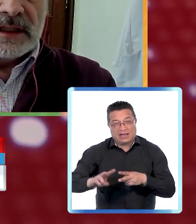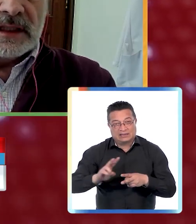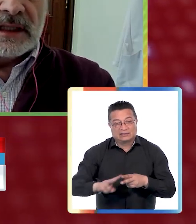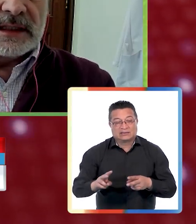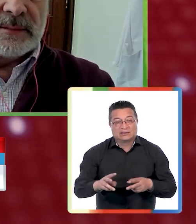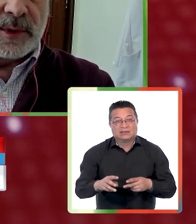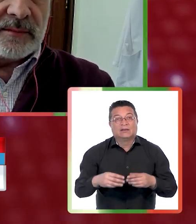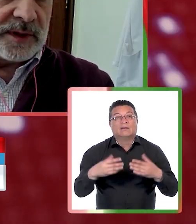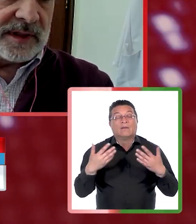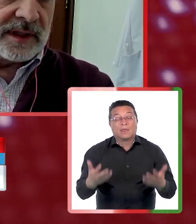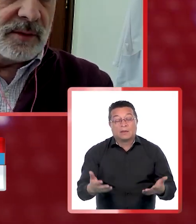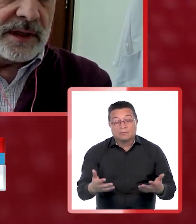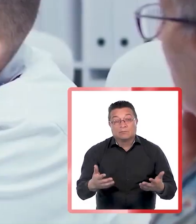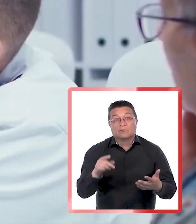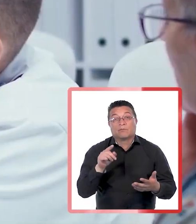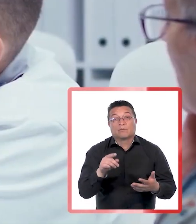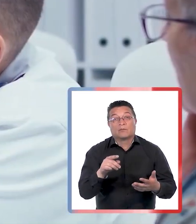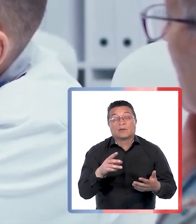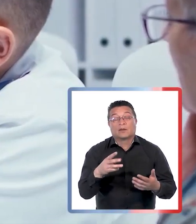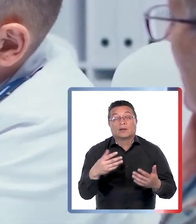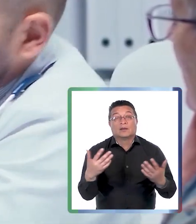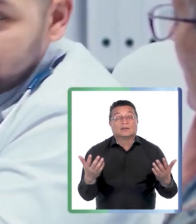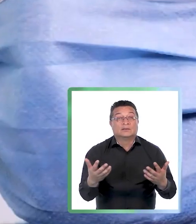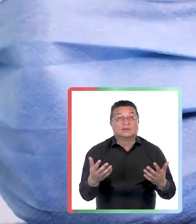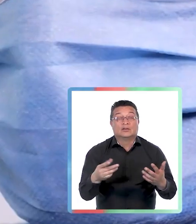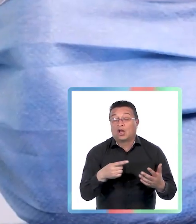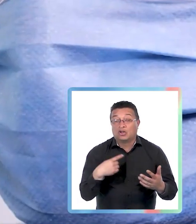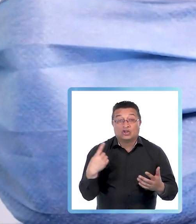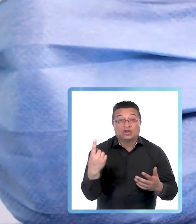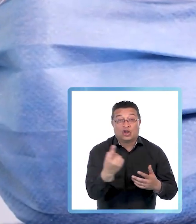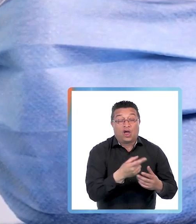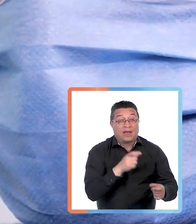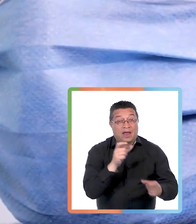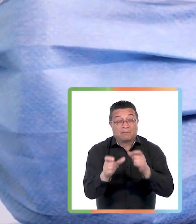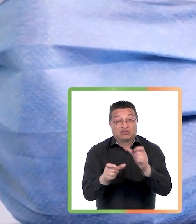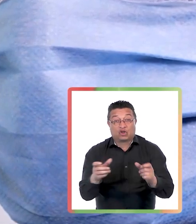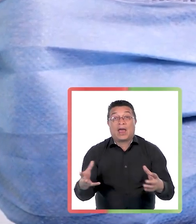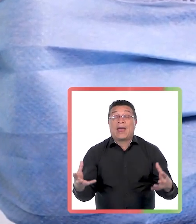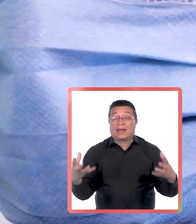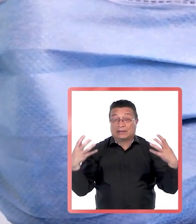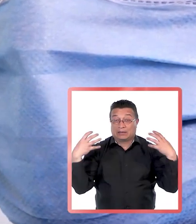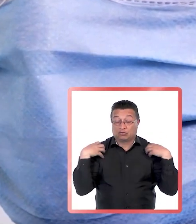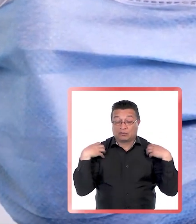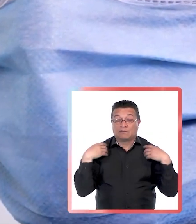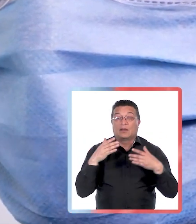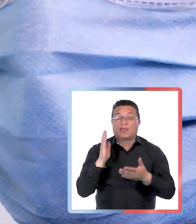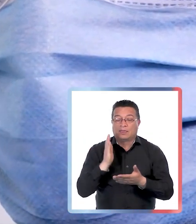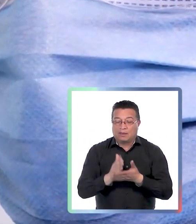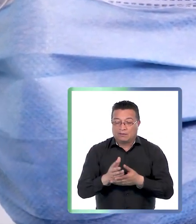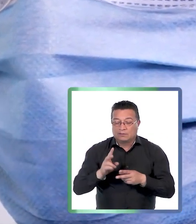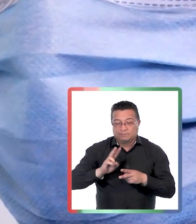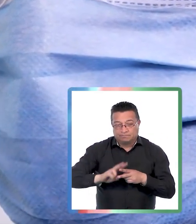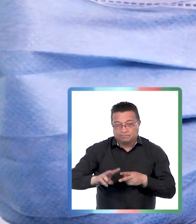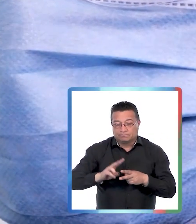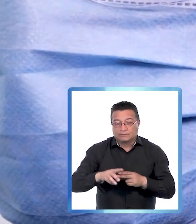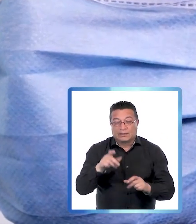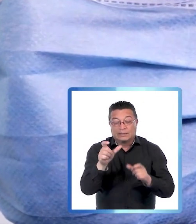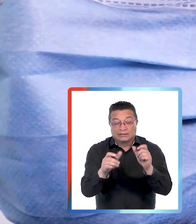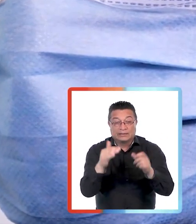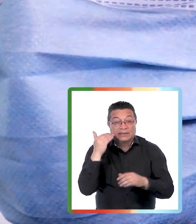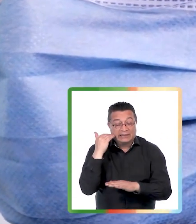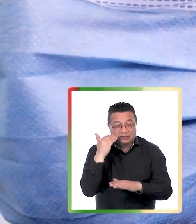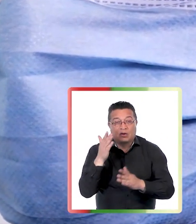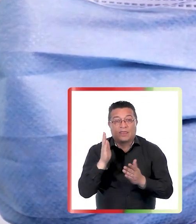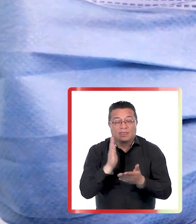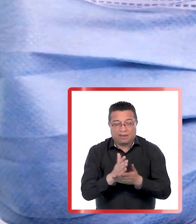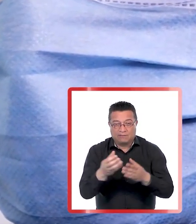digamos. Desde luego, todas las personas responsables deben procurar que los niños